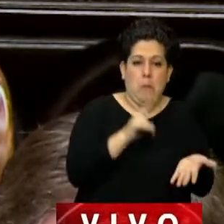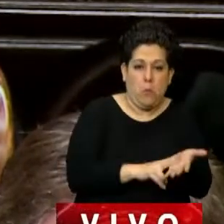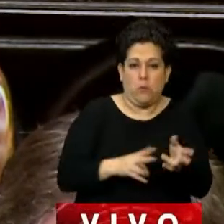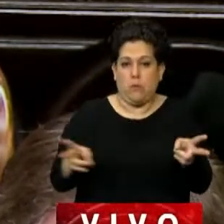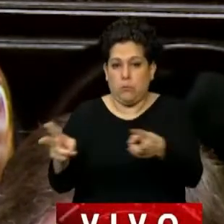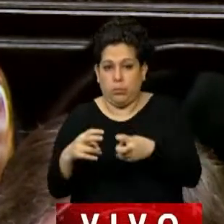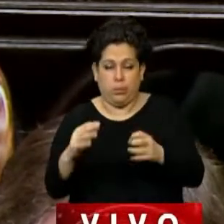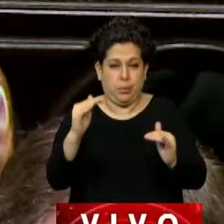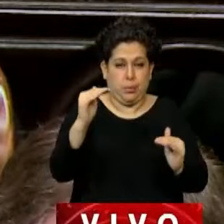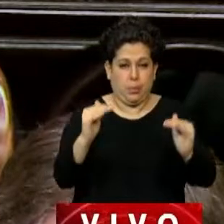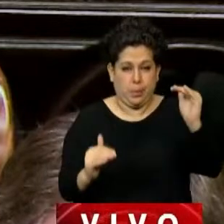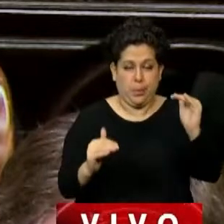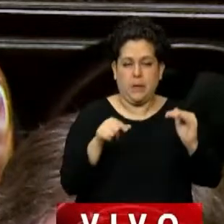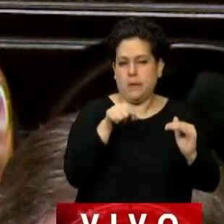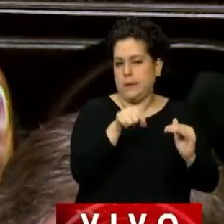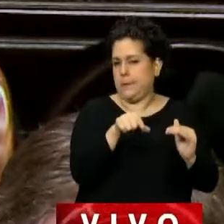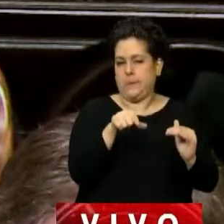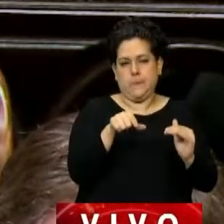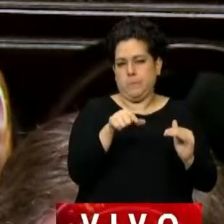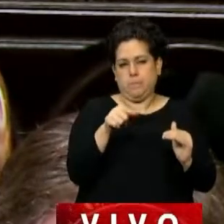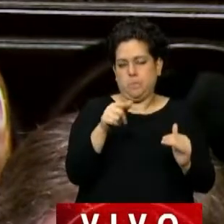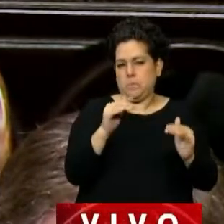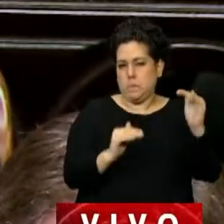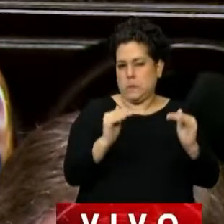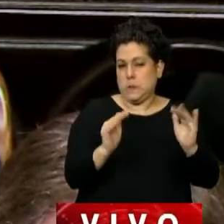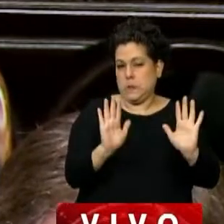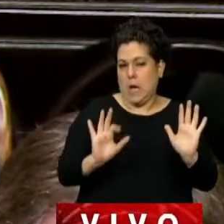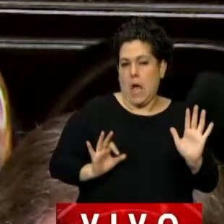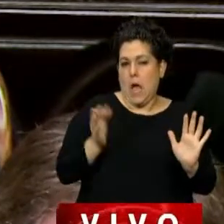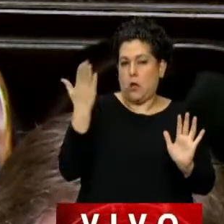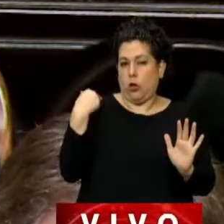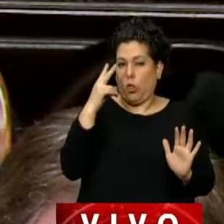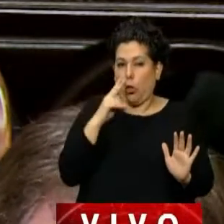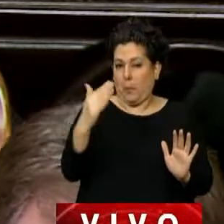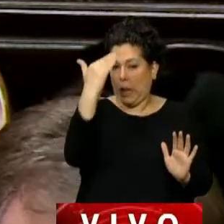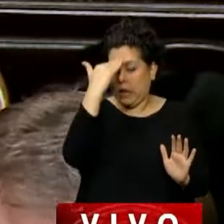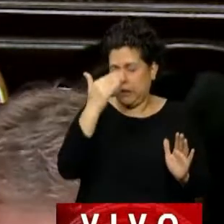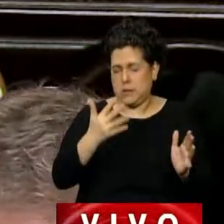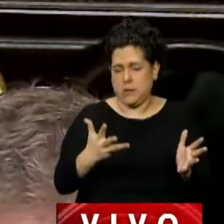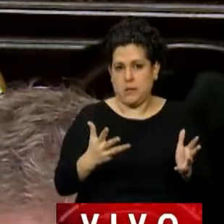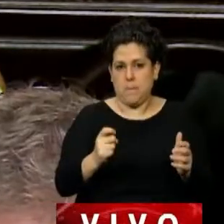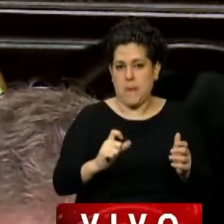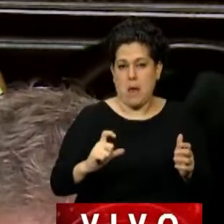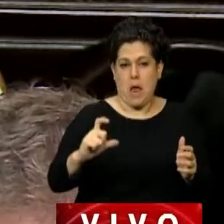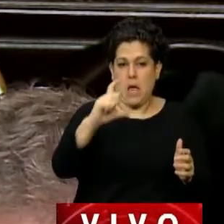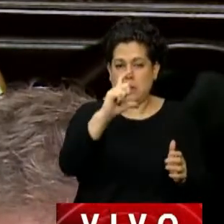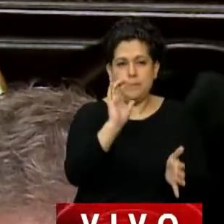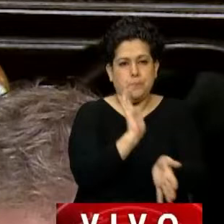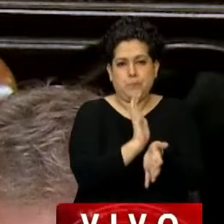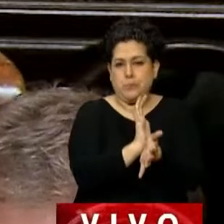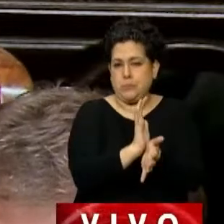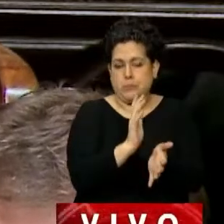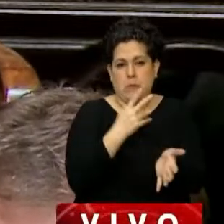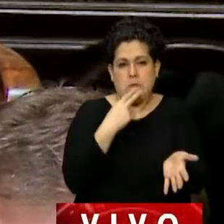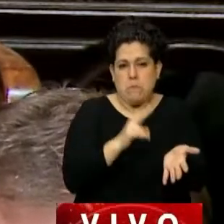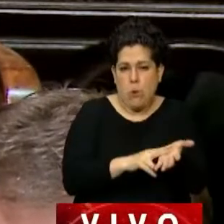meses volvió a niveles que no se veían desde el año 2015, destruyendo todo el esfuerzo fiscal